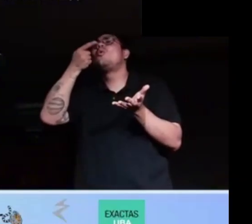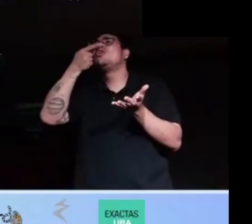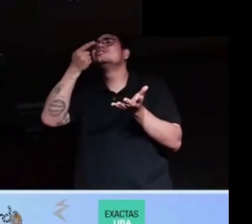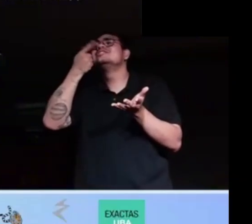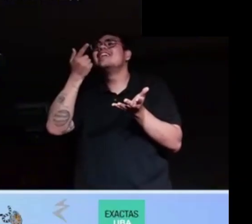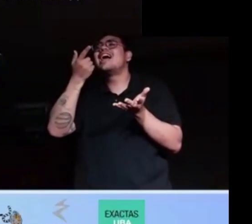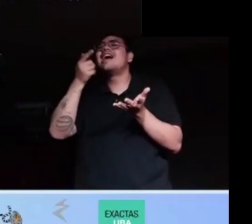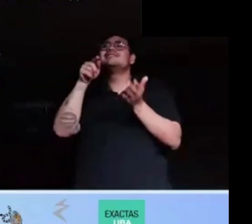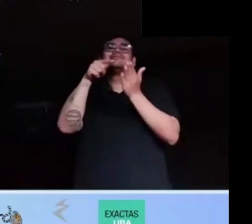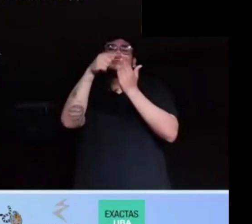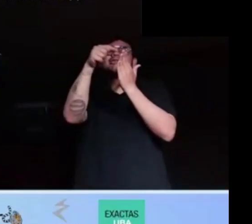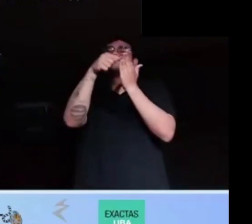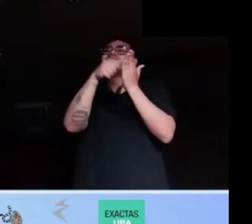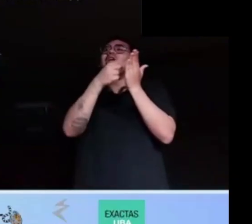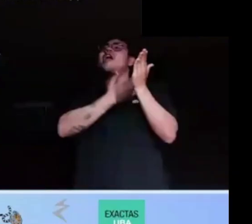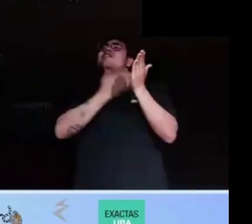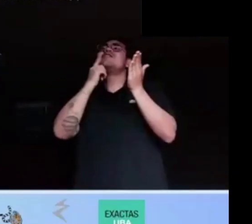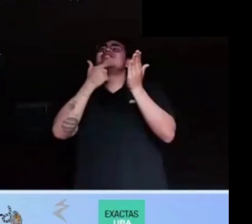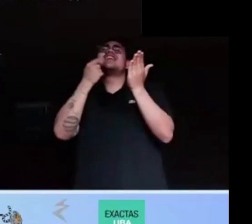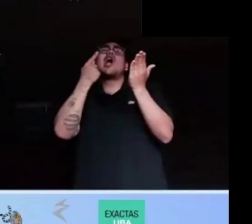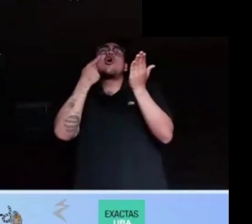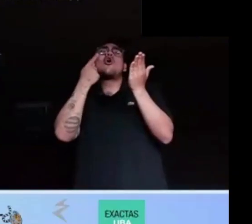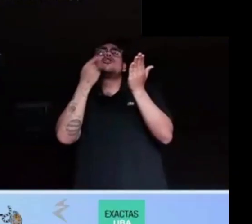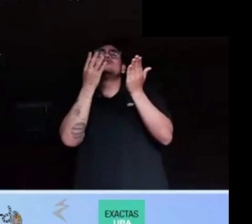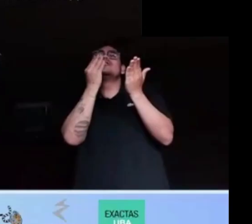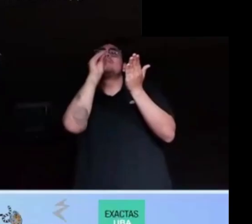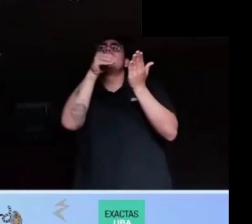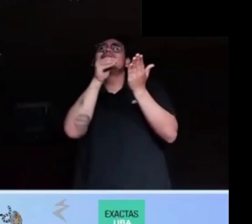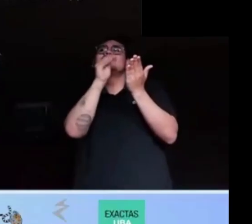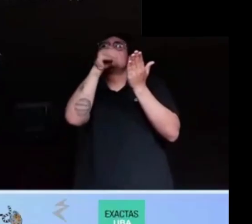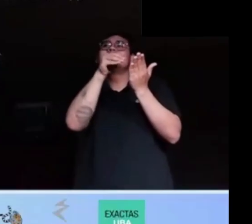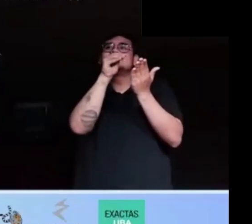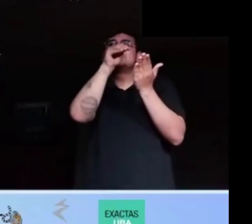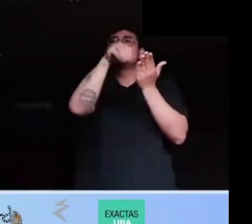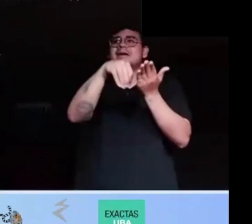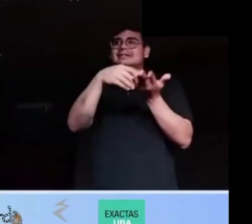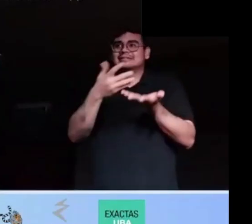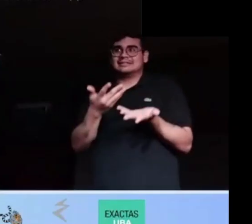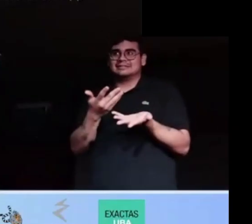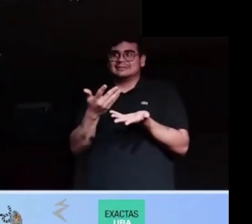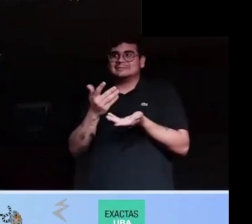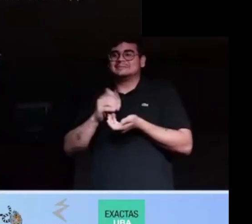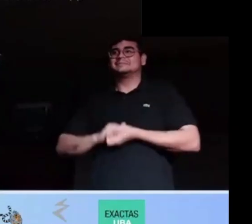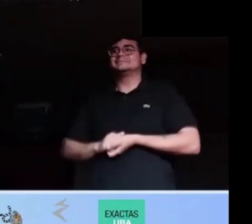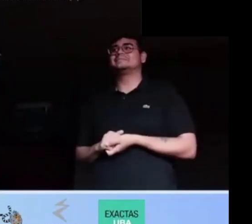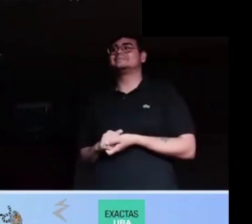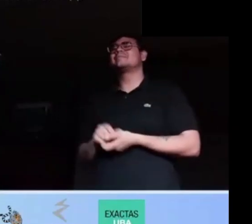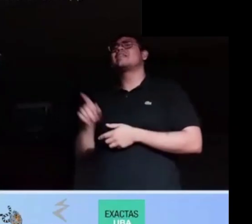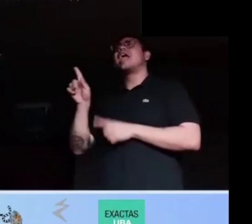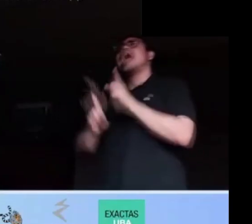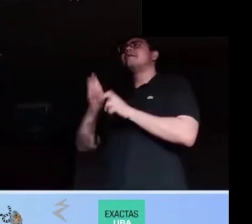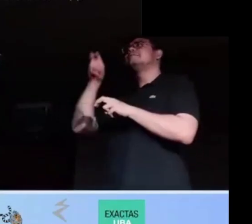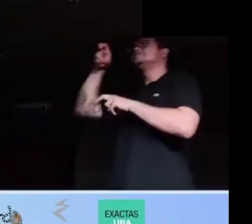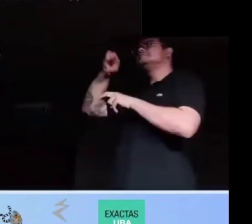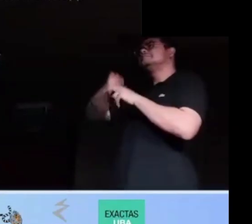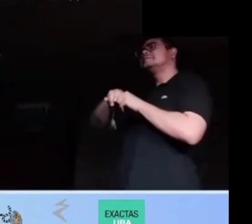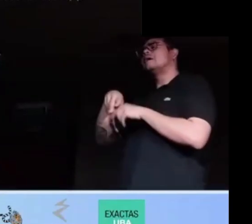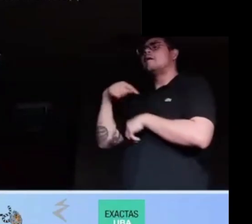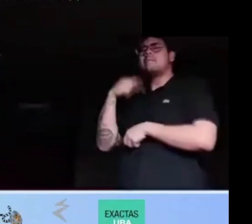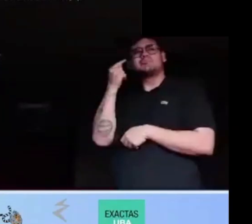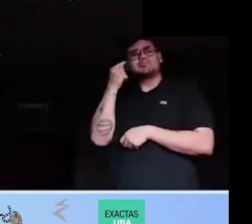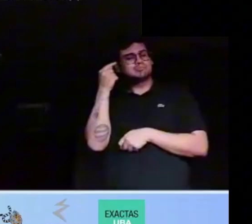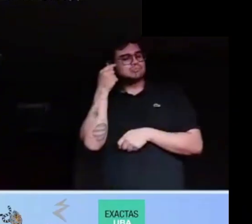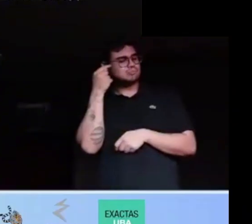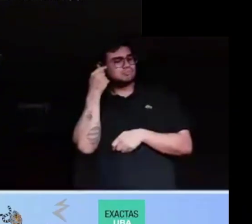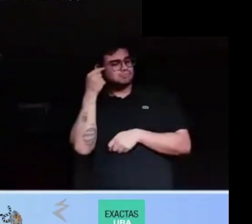tarde, grupo, a pensar qué íbamos a hacer y cómo. Y a veces nos pasaba que